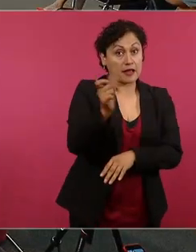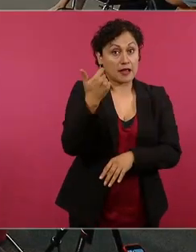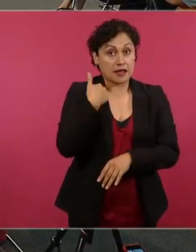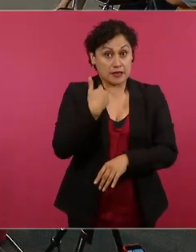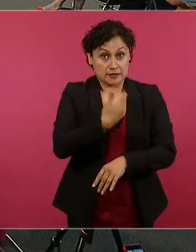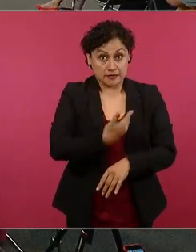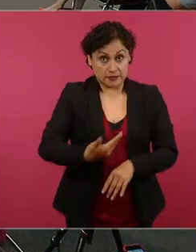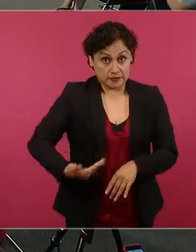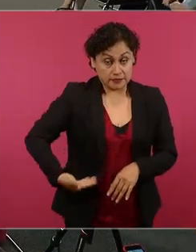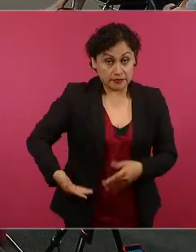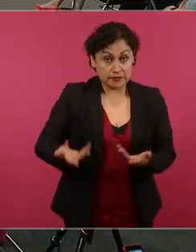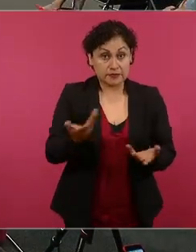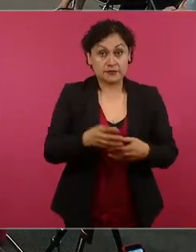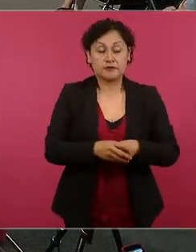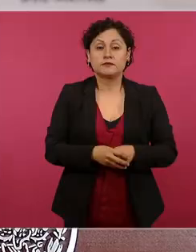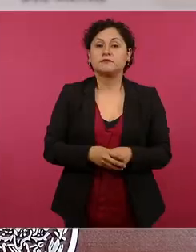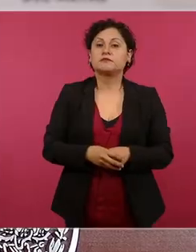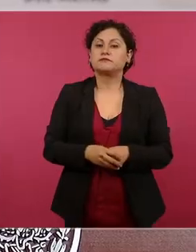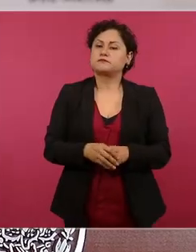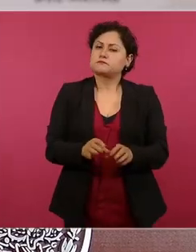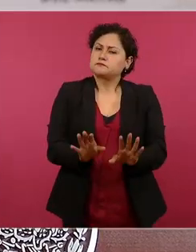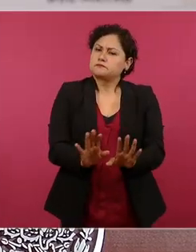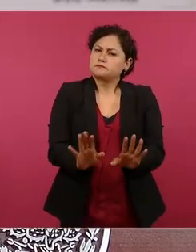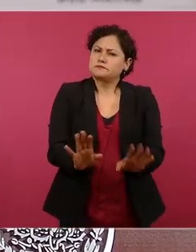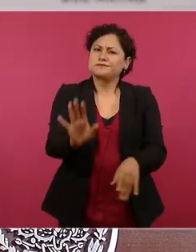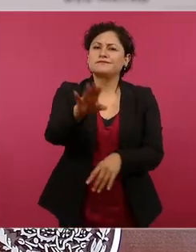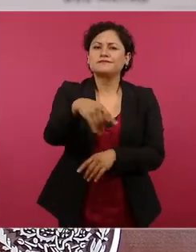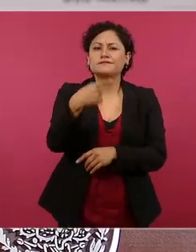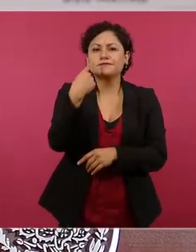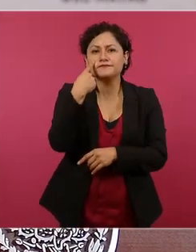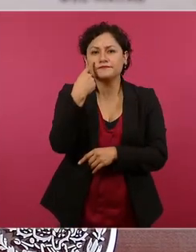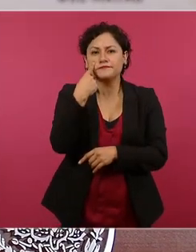modo que yo no diga